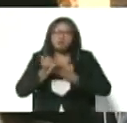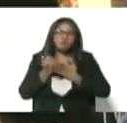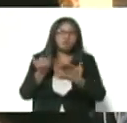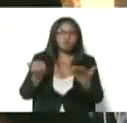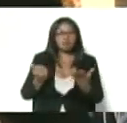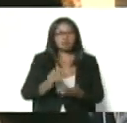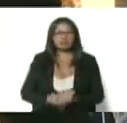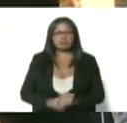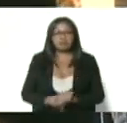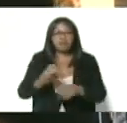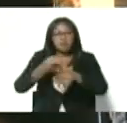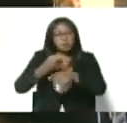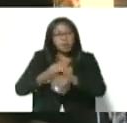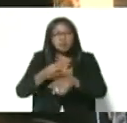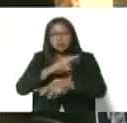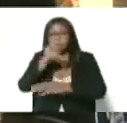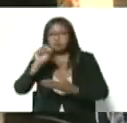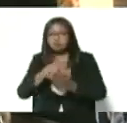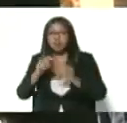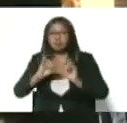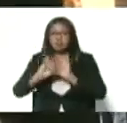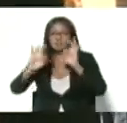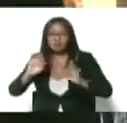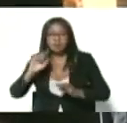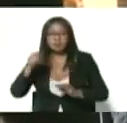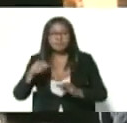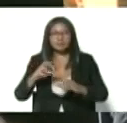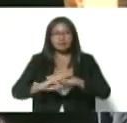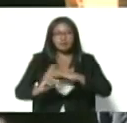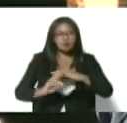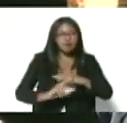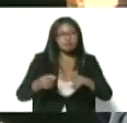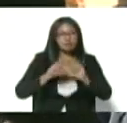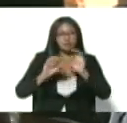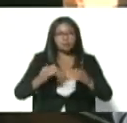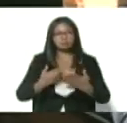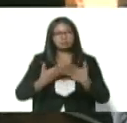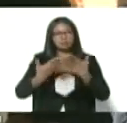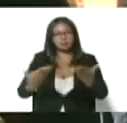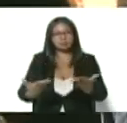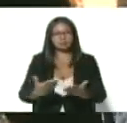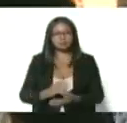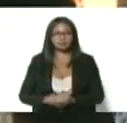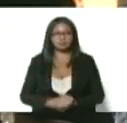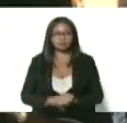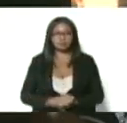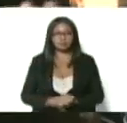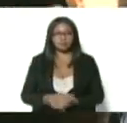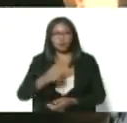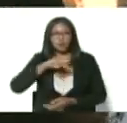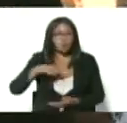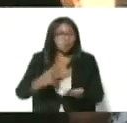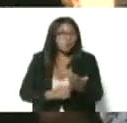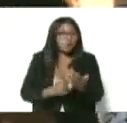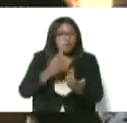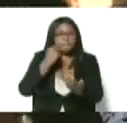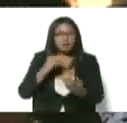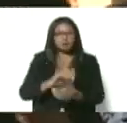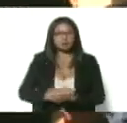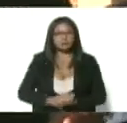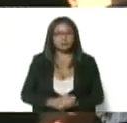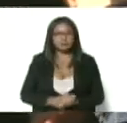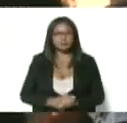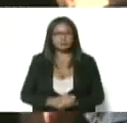y el gobierno nacional regional y municipal se la estamos dando son nuestros hermanos chávez en el momento